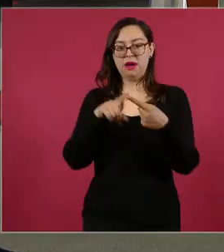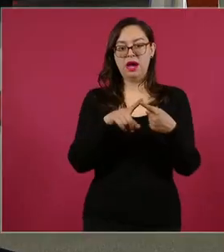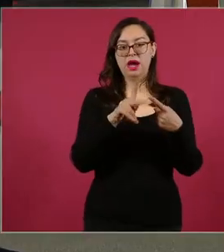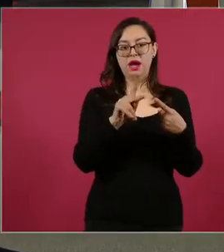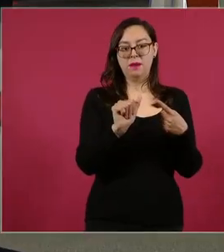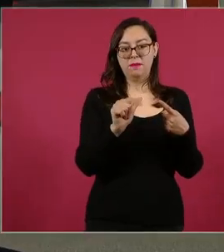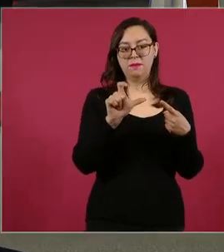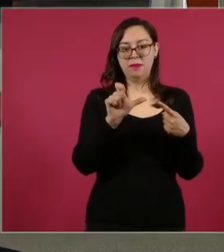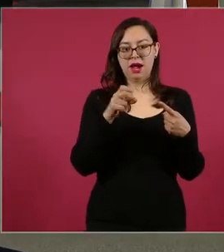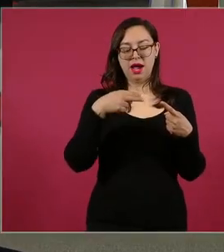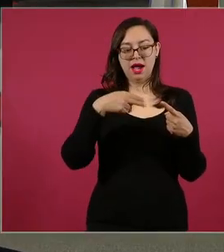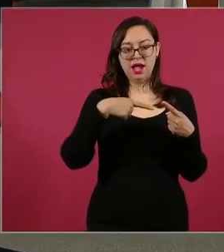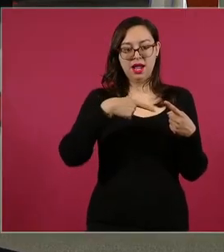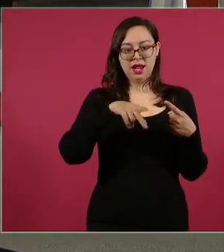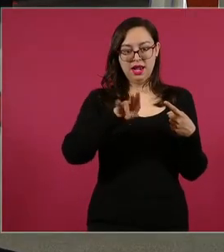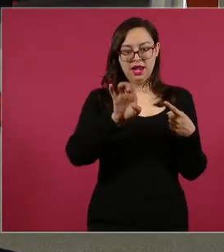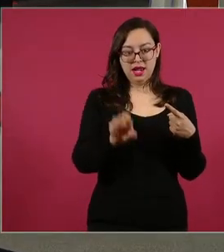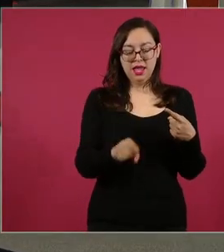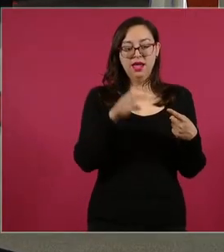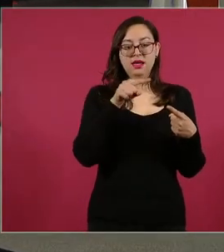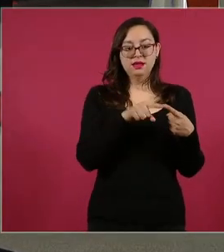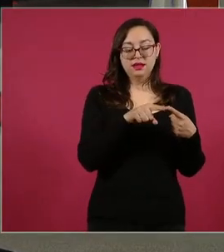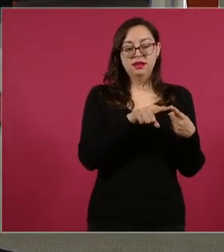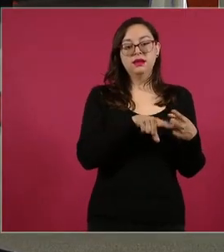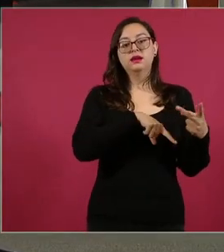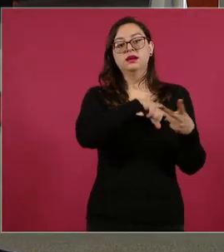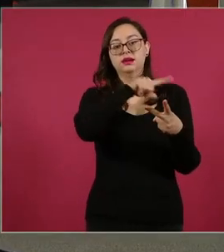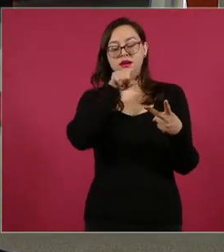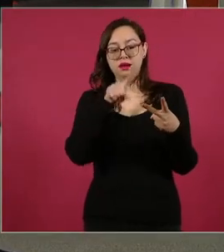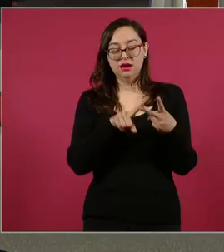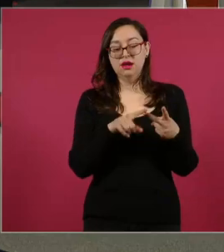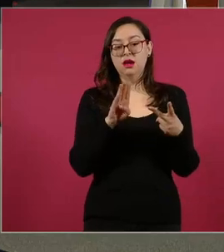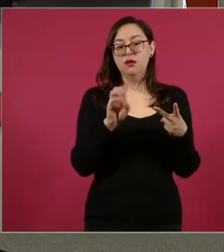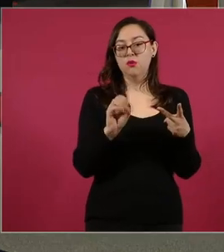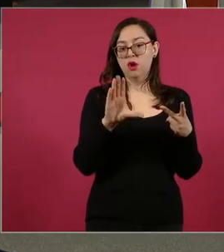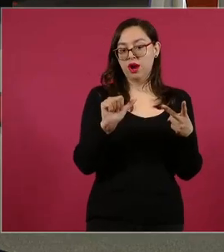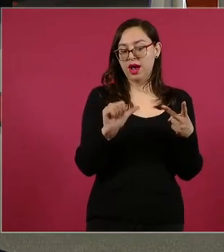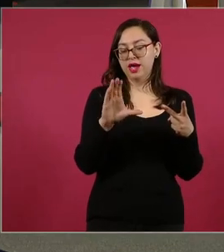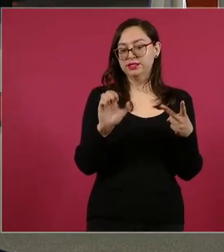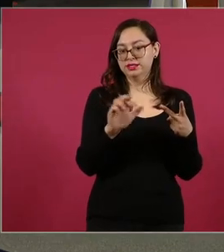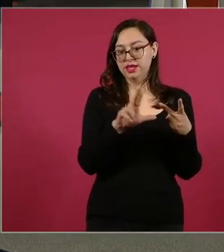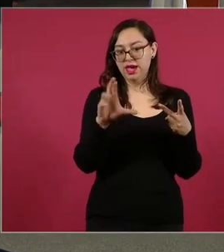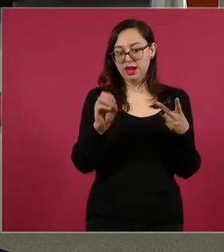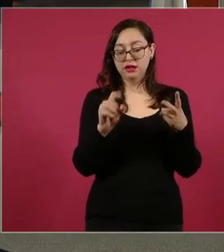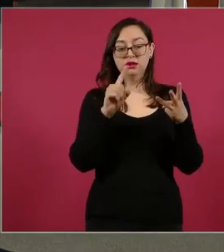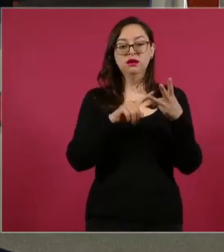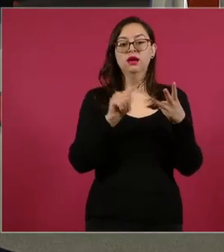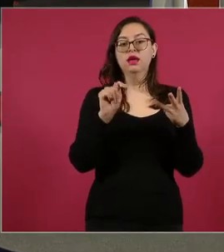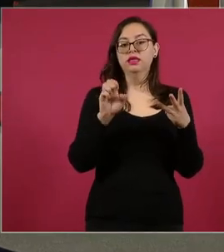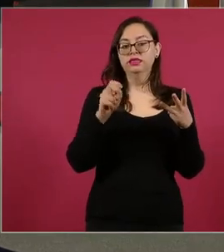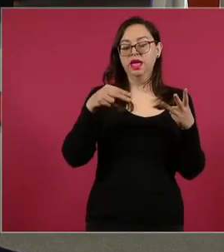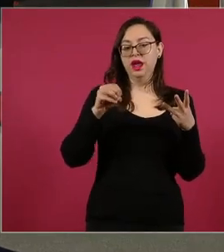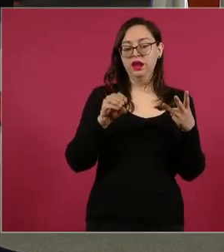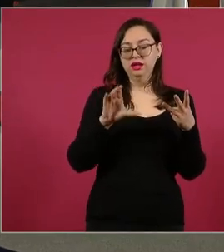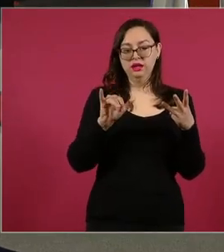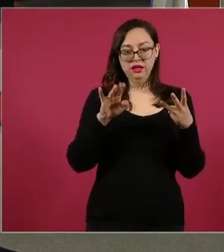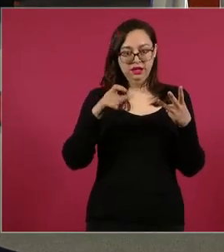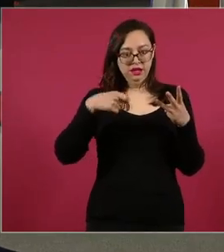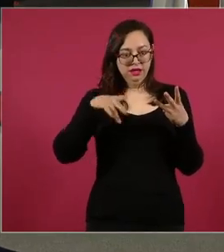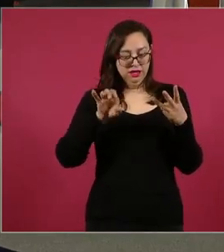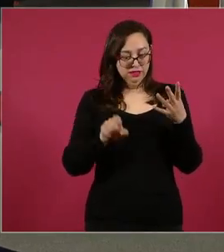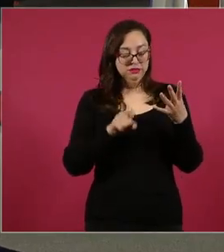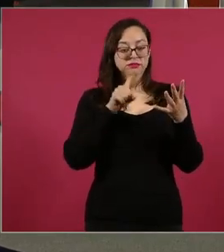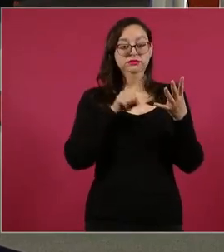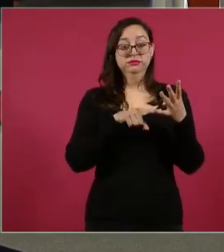hotel a escasamente 15 kilómetros de distancia, la estación Boca del Cerro, Tenosique, que cuenta además con una base de